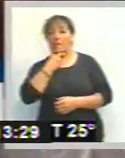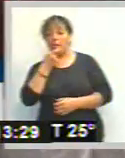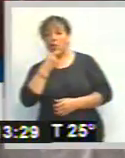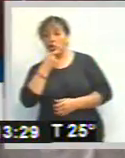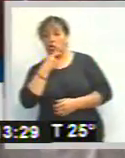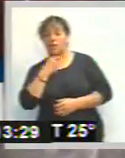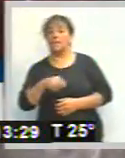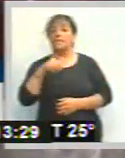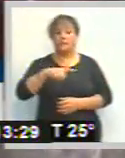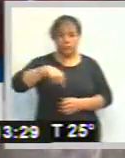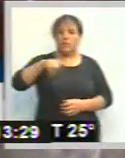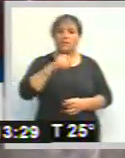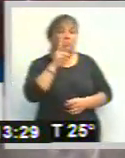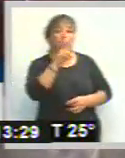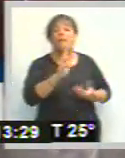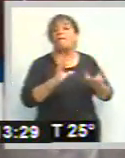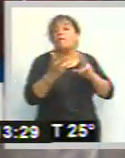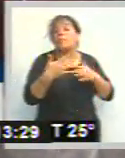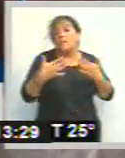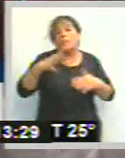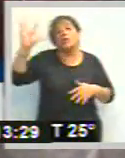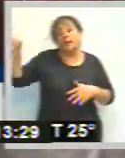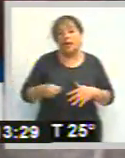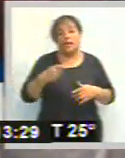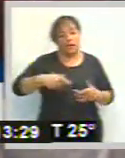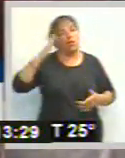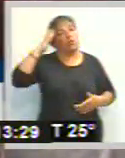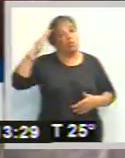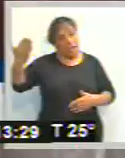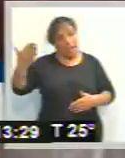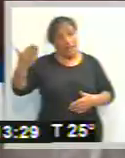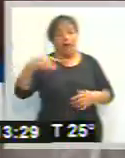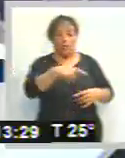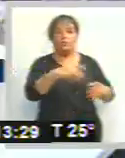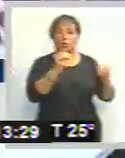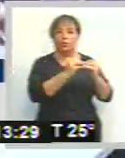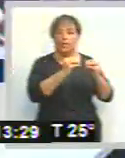y vamos a ver la forma de poder traerlo y hacerle un homenaje como corresponde al compañero.